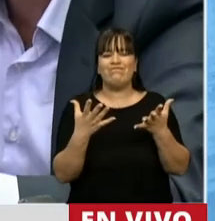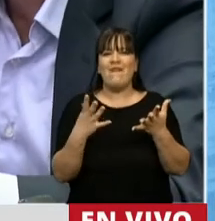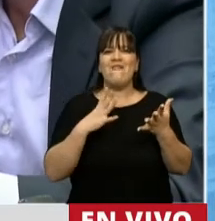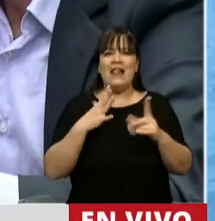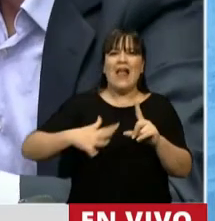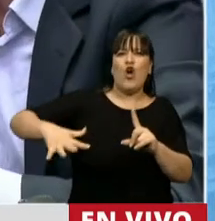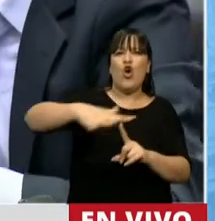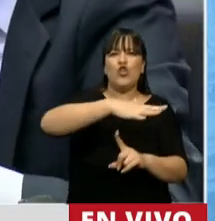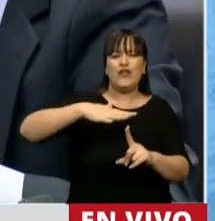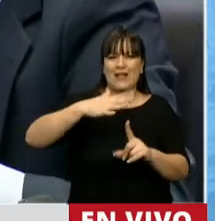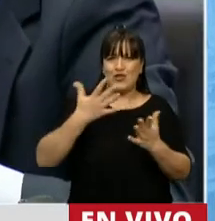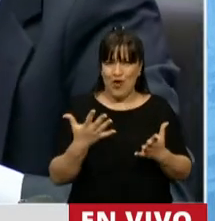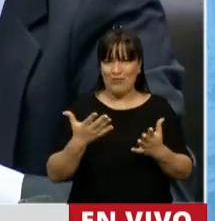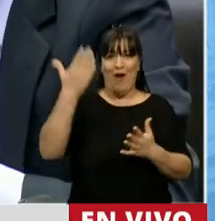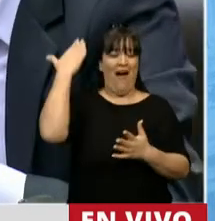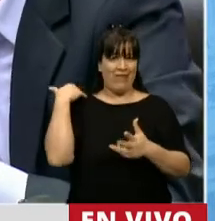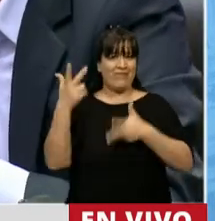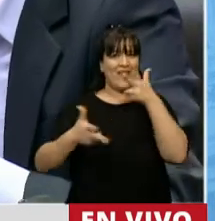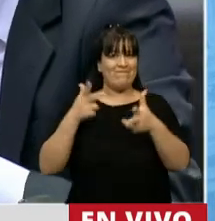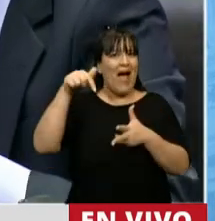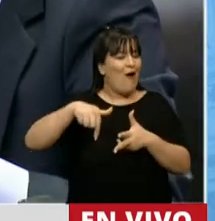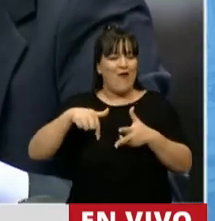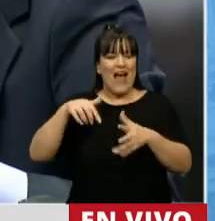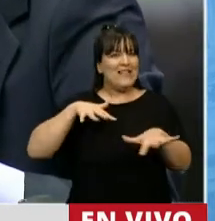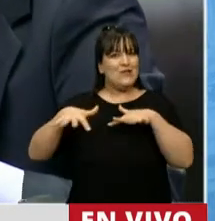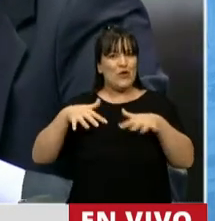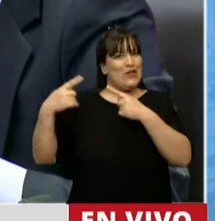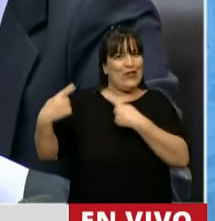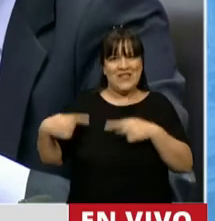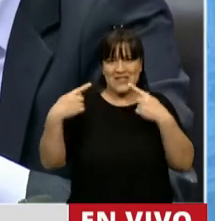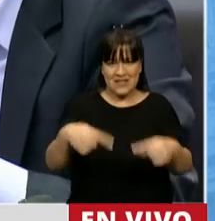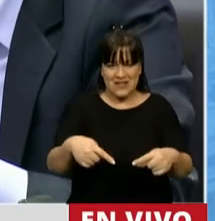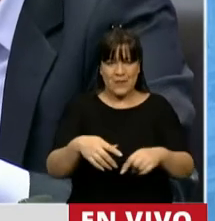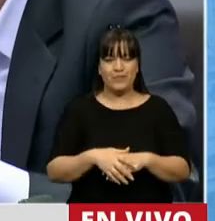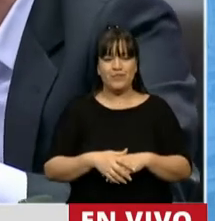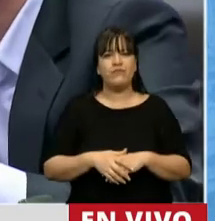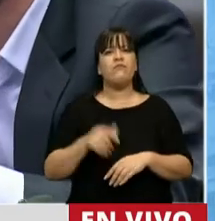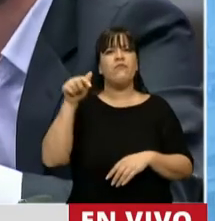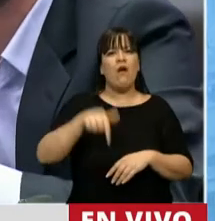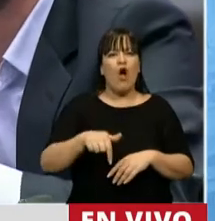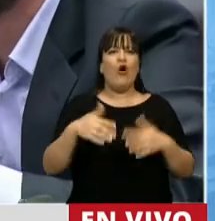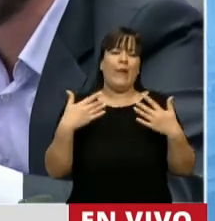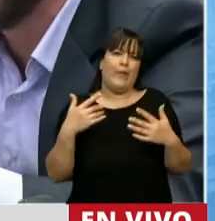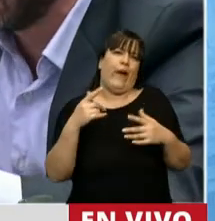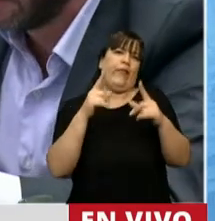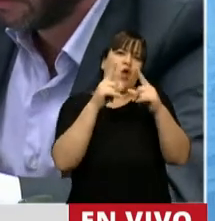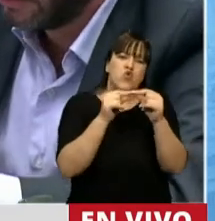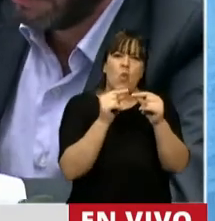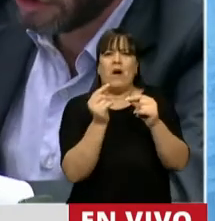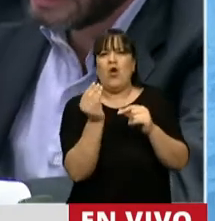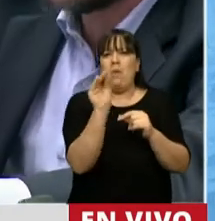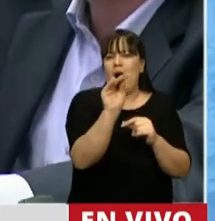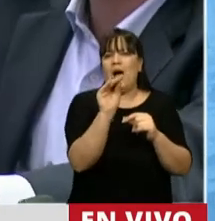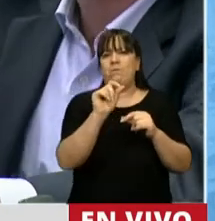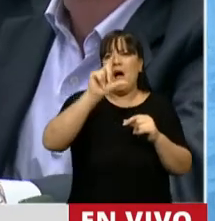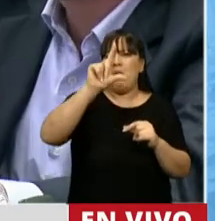descontextualizada. Mire, presidente, podremos discutir un número más, un número menos,